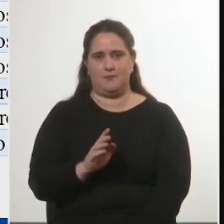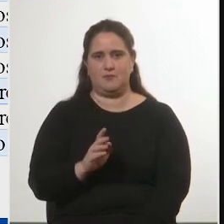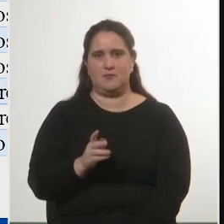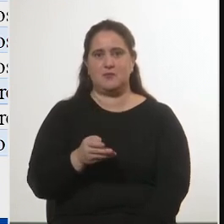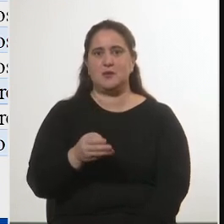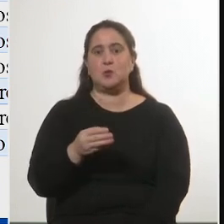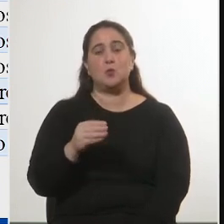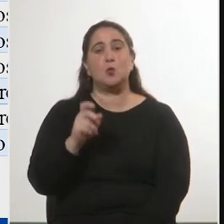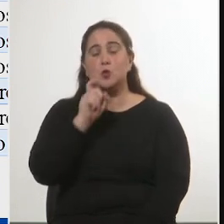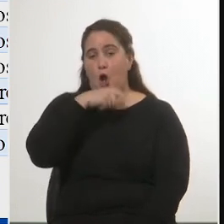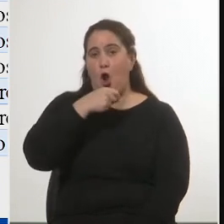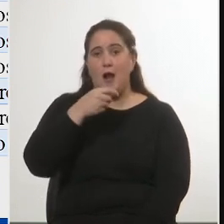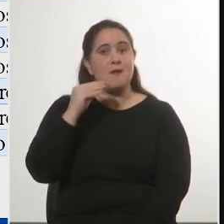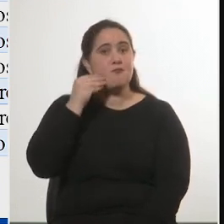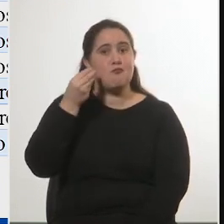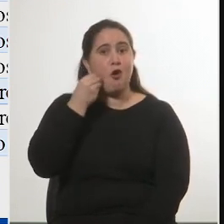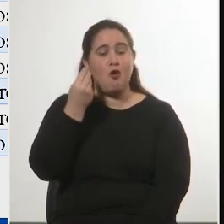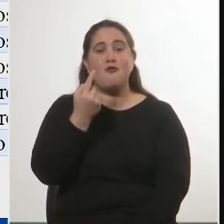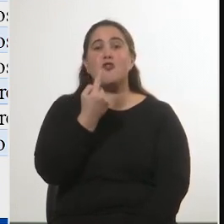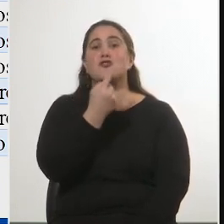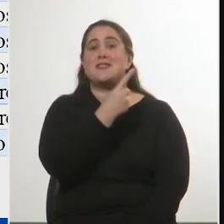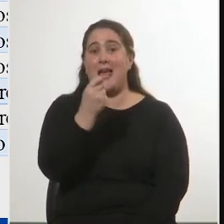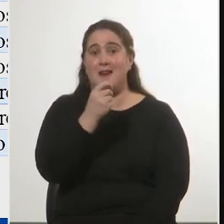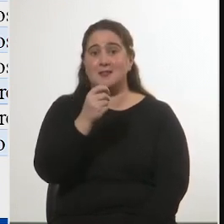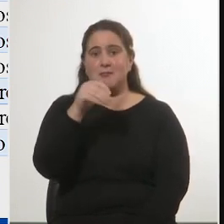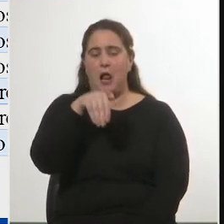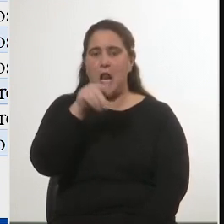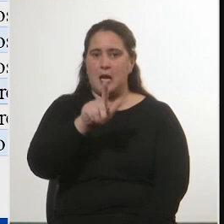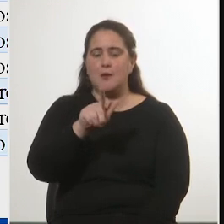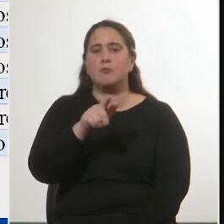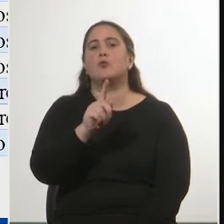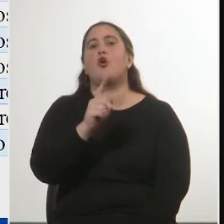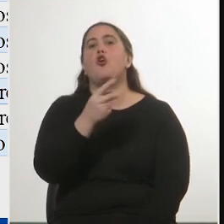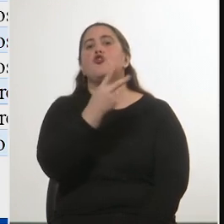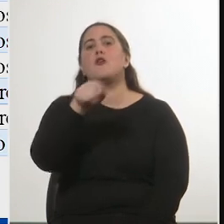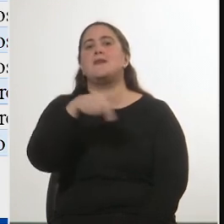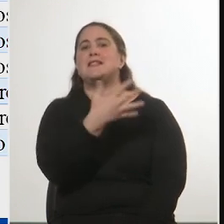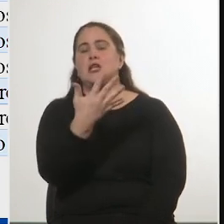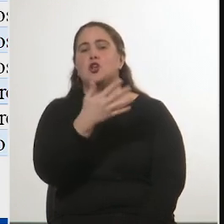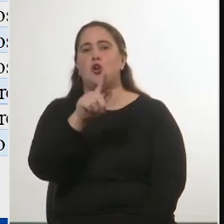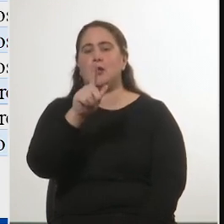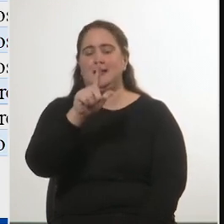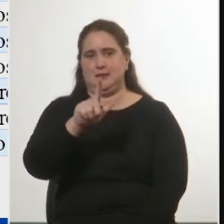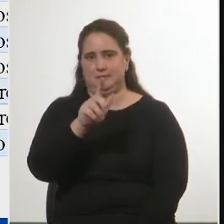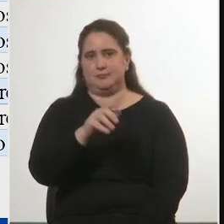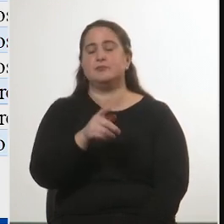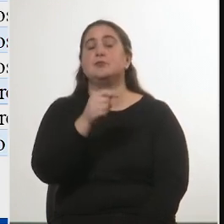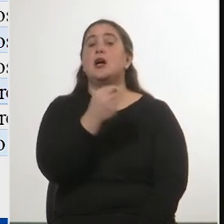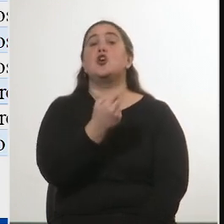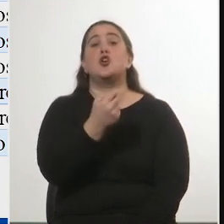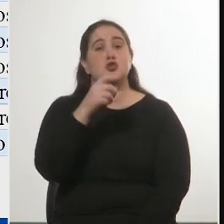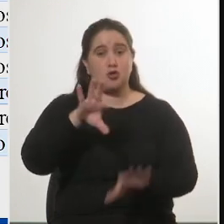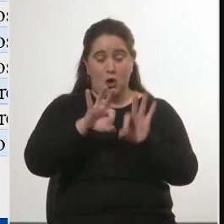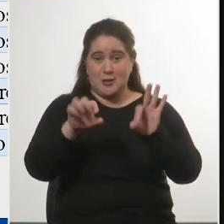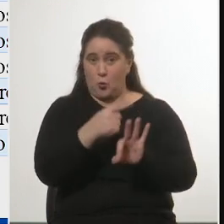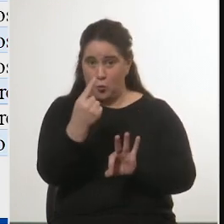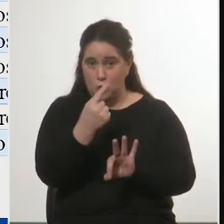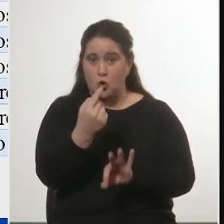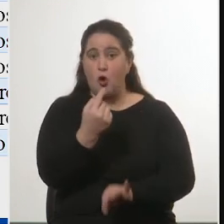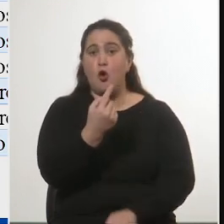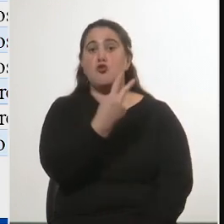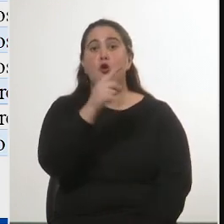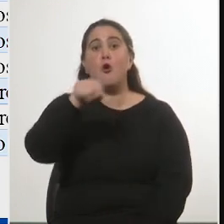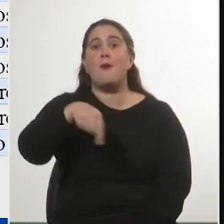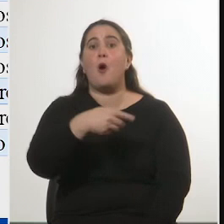Cocoa en polvo, 100 miligramos, 2,5 litros. Un chorizo, 2,4 litros de agua,